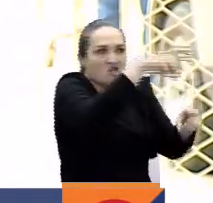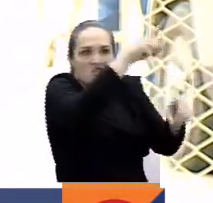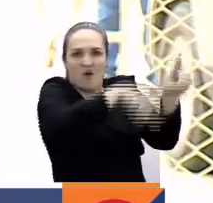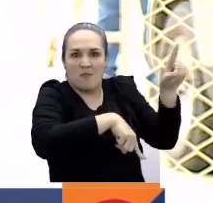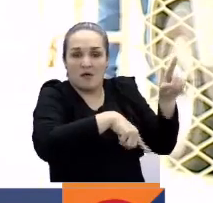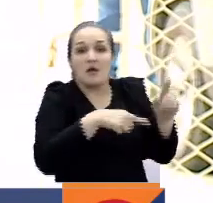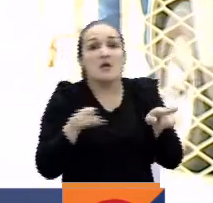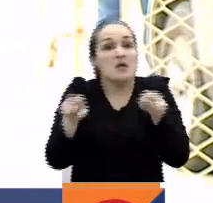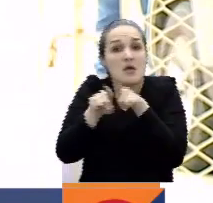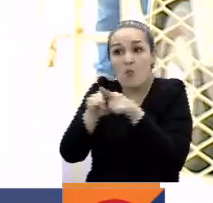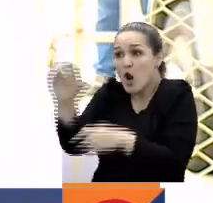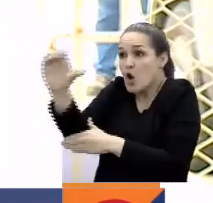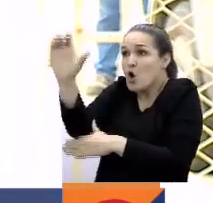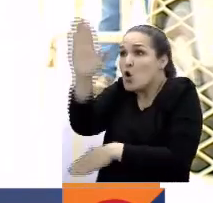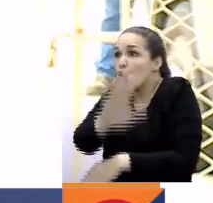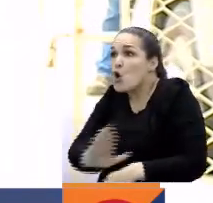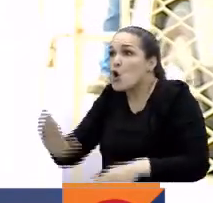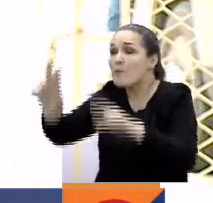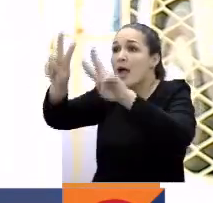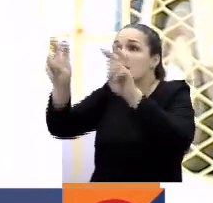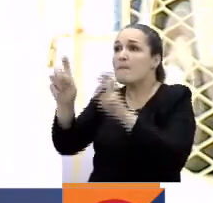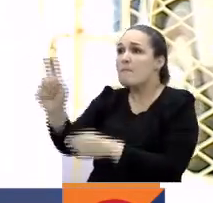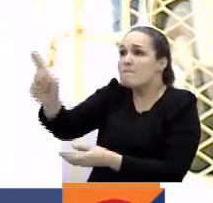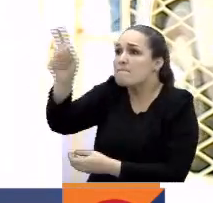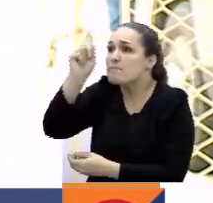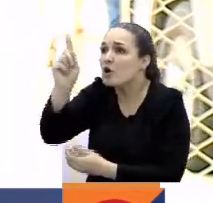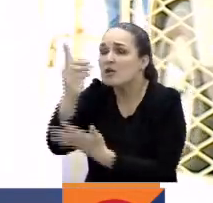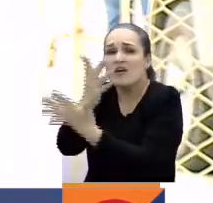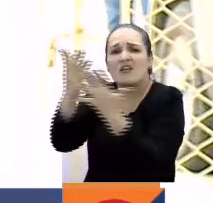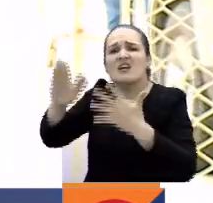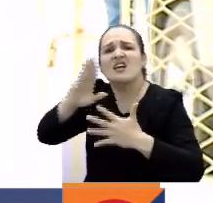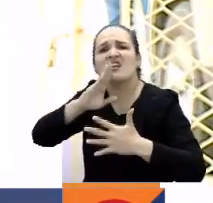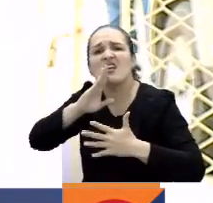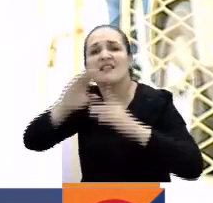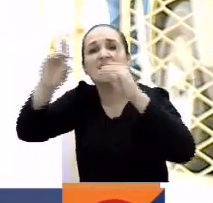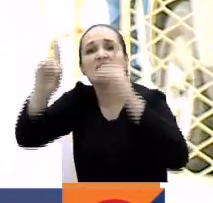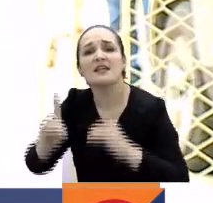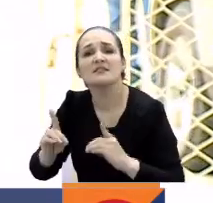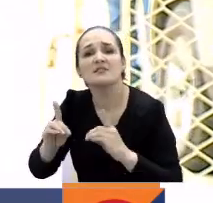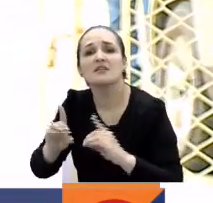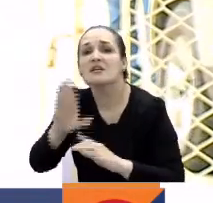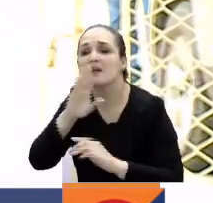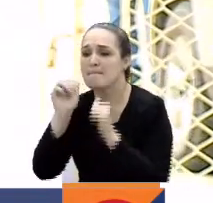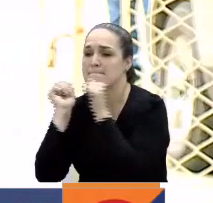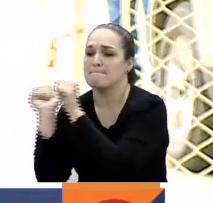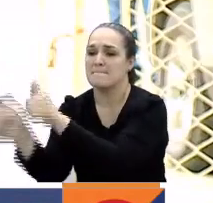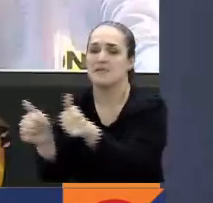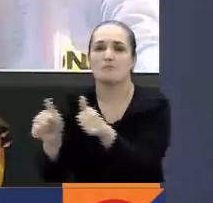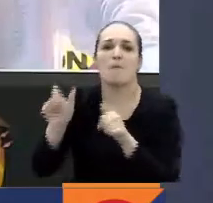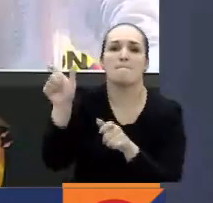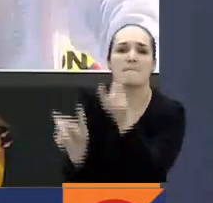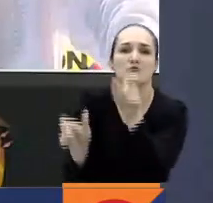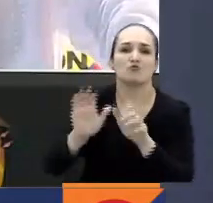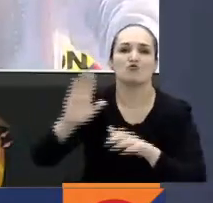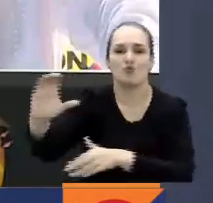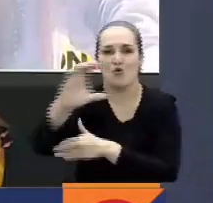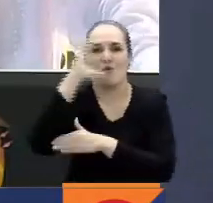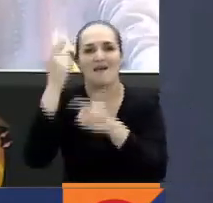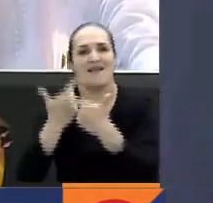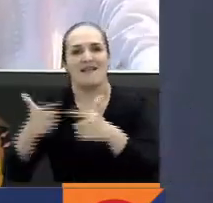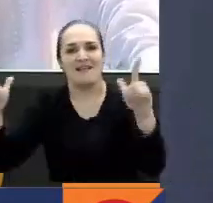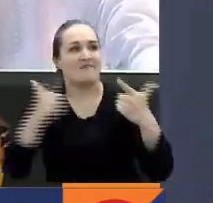los colombianos, en materia política, debe ser determinado libremente por el pueblo colombiano. Que